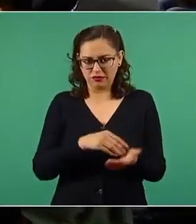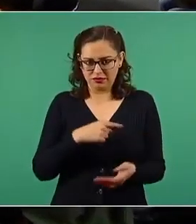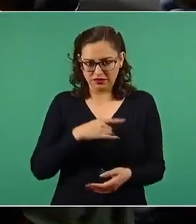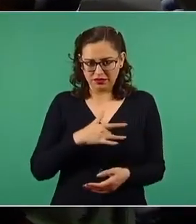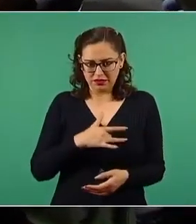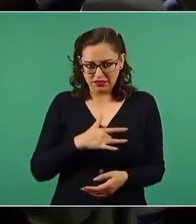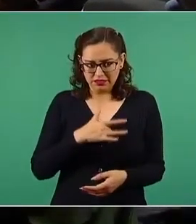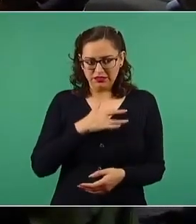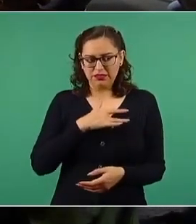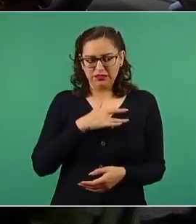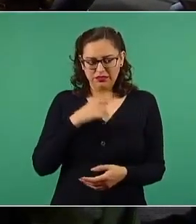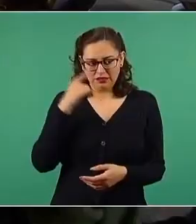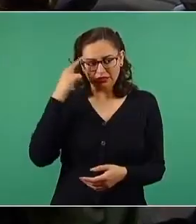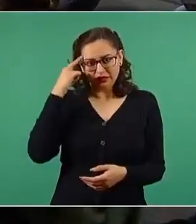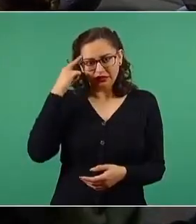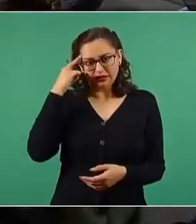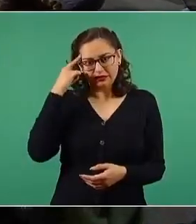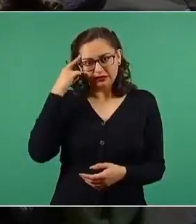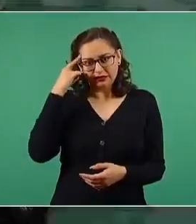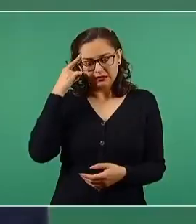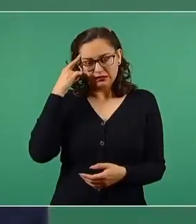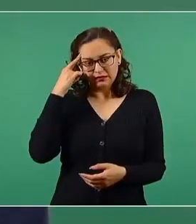que actuaron